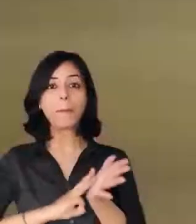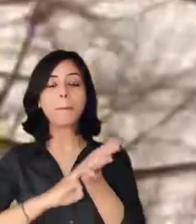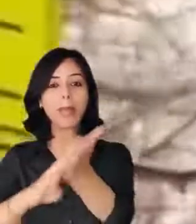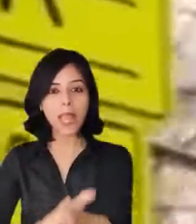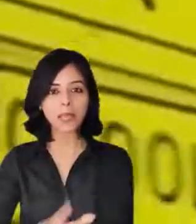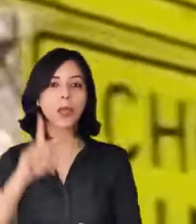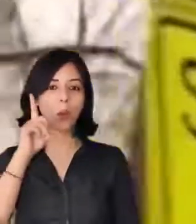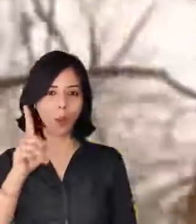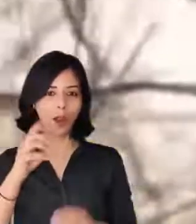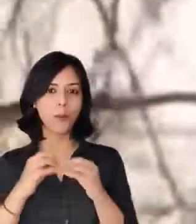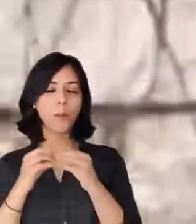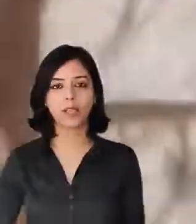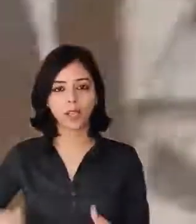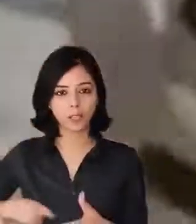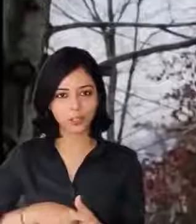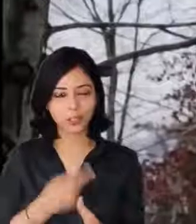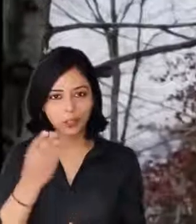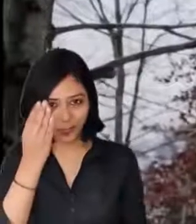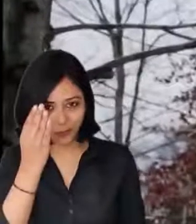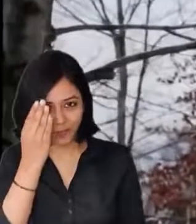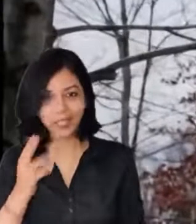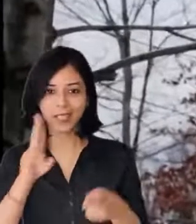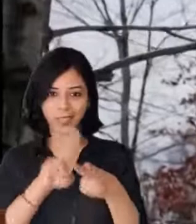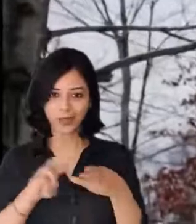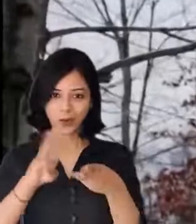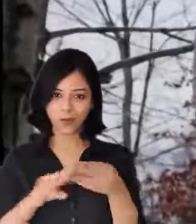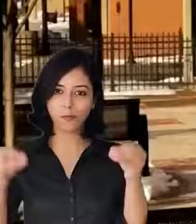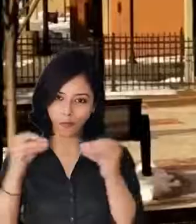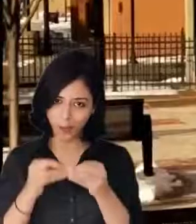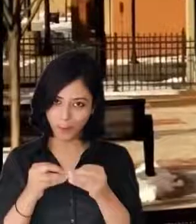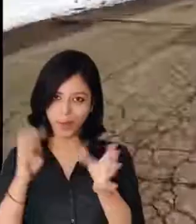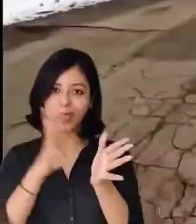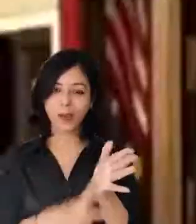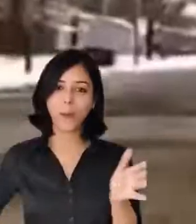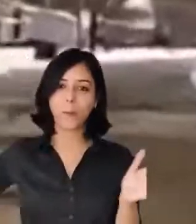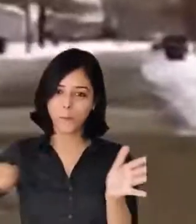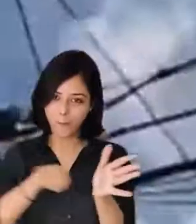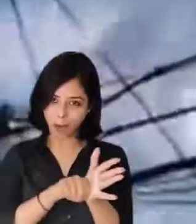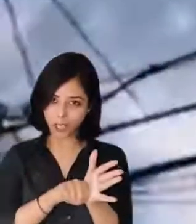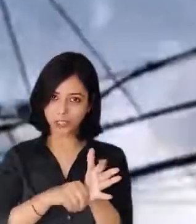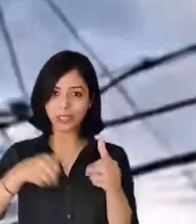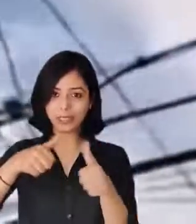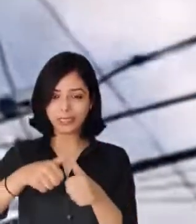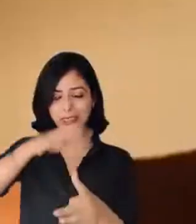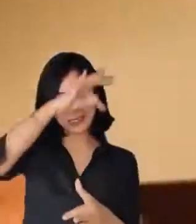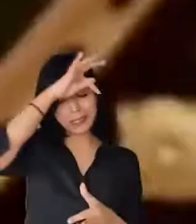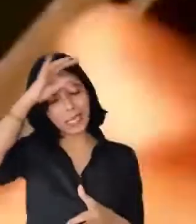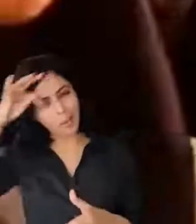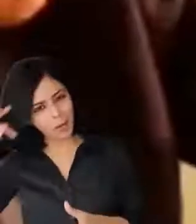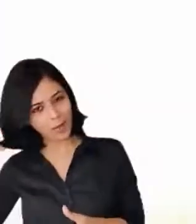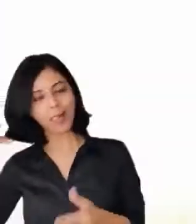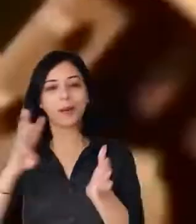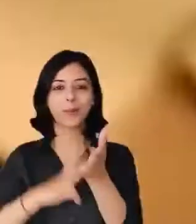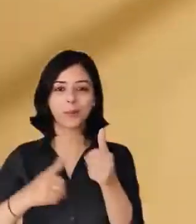La hermosa alumna de séptimo grado llevaba desaparecida casi 24 horas. Y el departamento de policía de Berea recibió